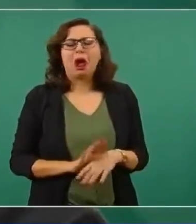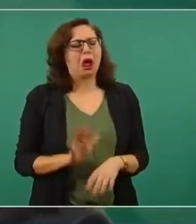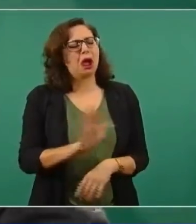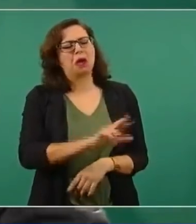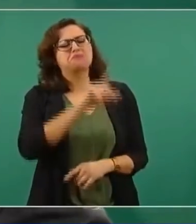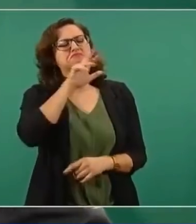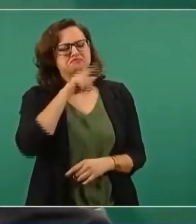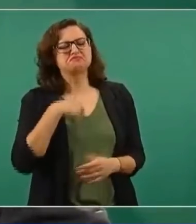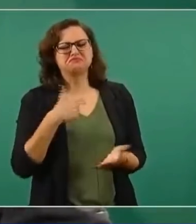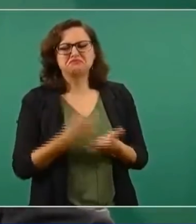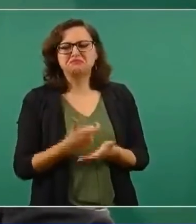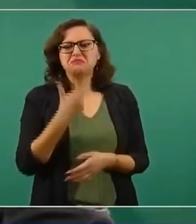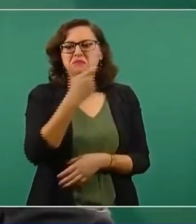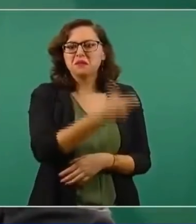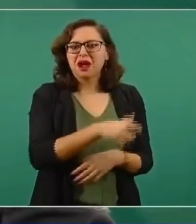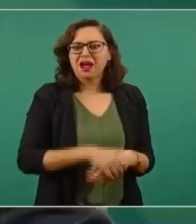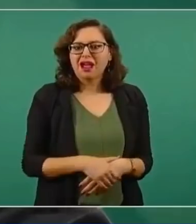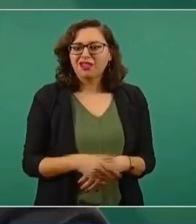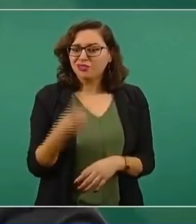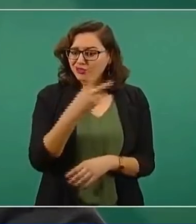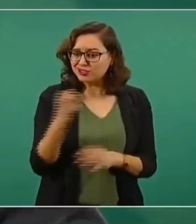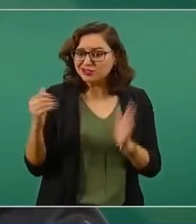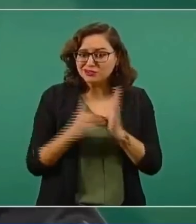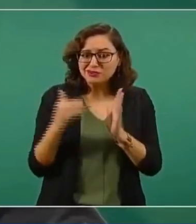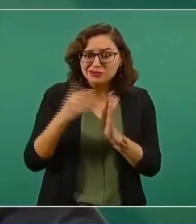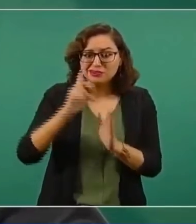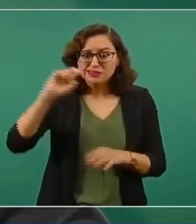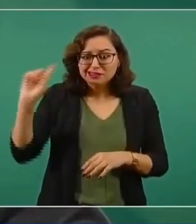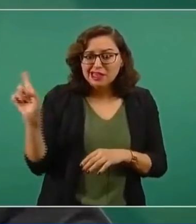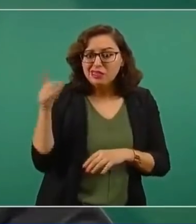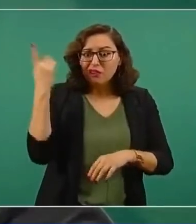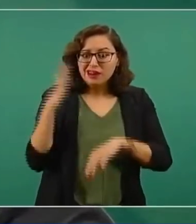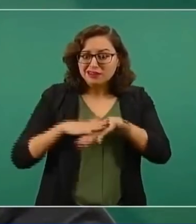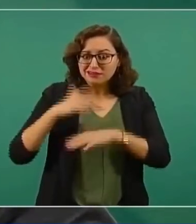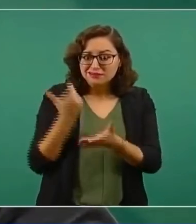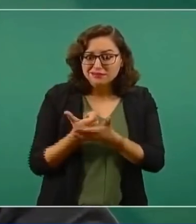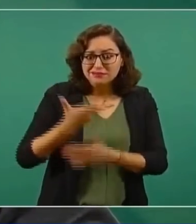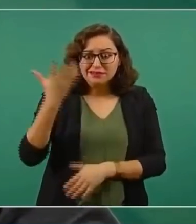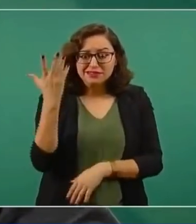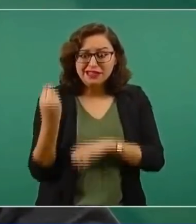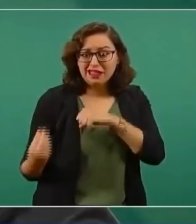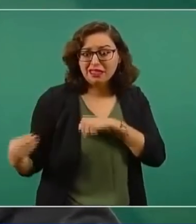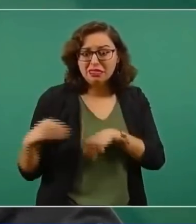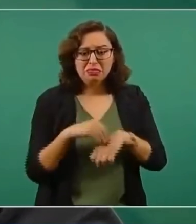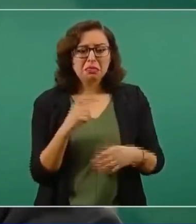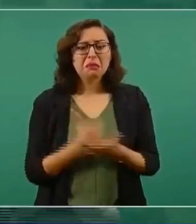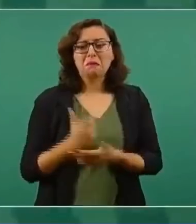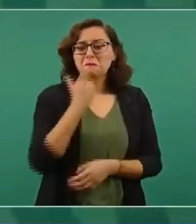más de $200 millones